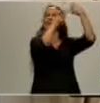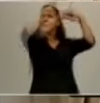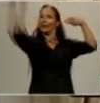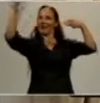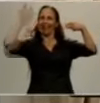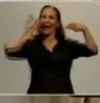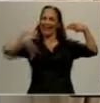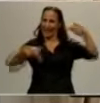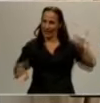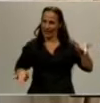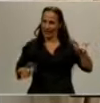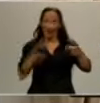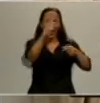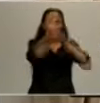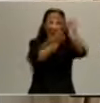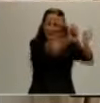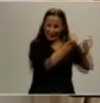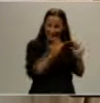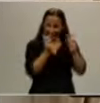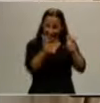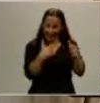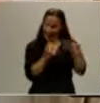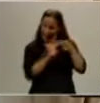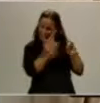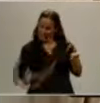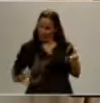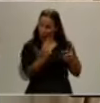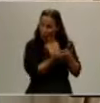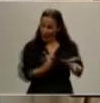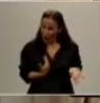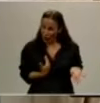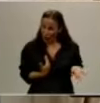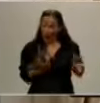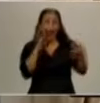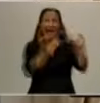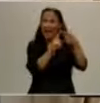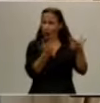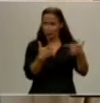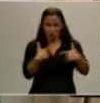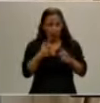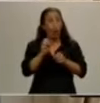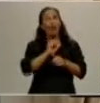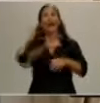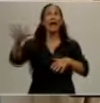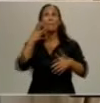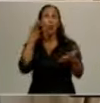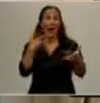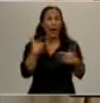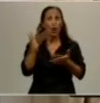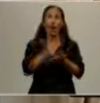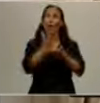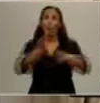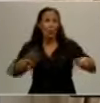es precisamente amiga del gobierno, ni tengo propiedad de ningún campo que produzca granos, por lo tanto, no hay ningún tipo de